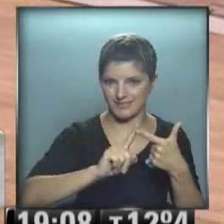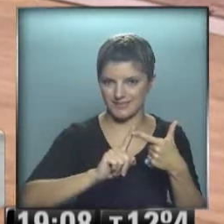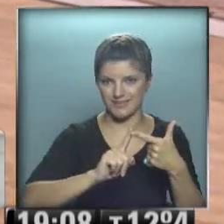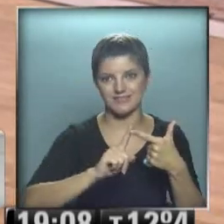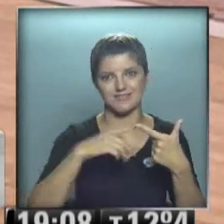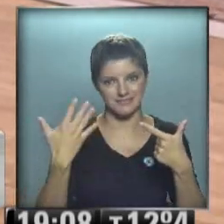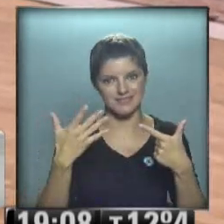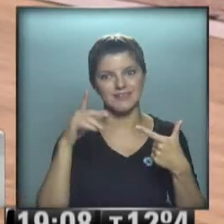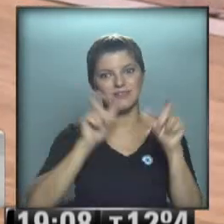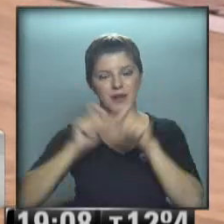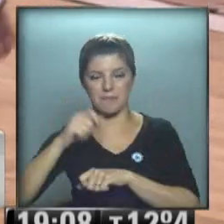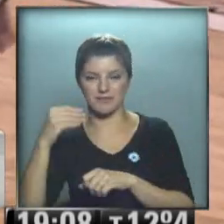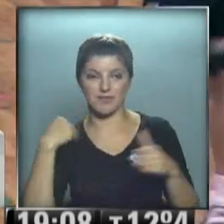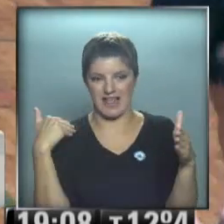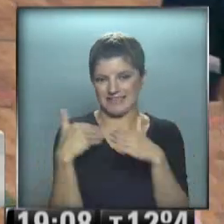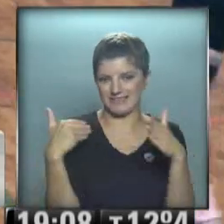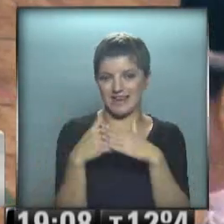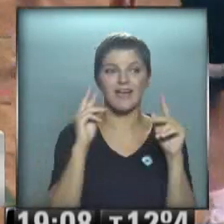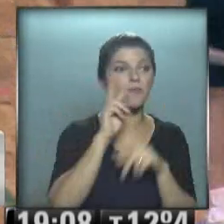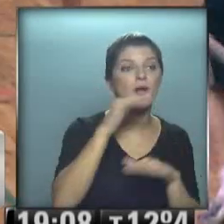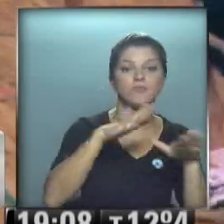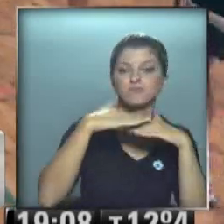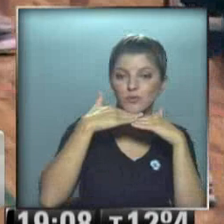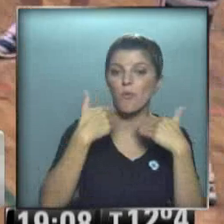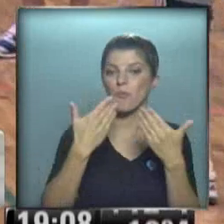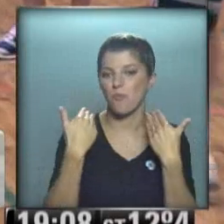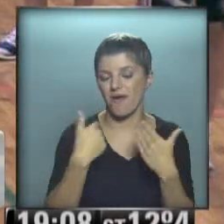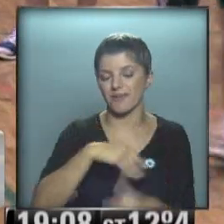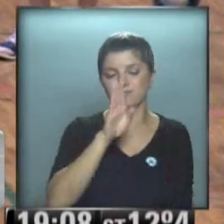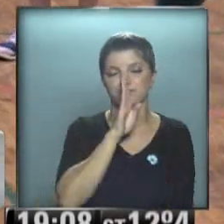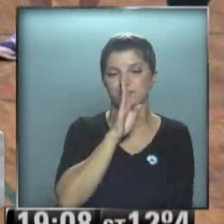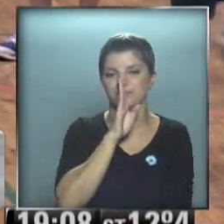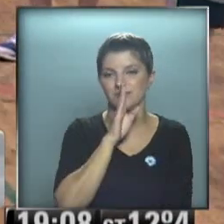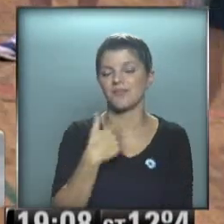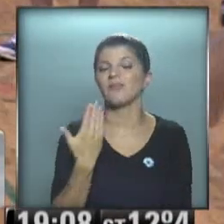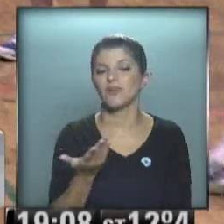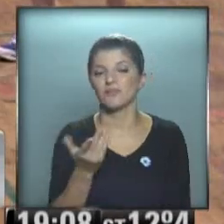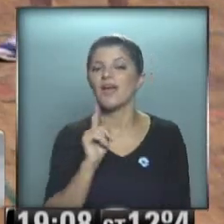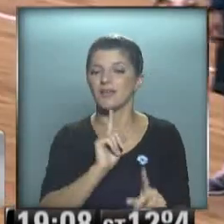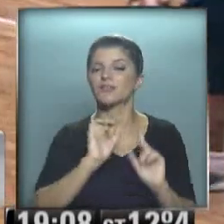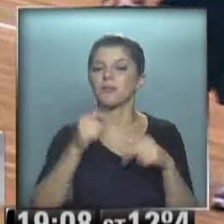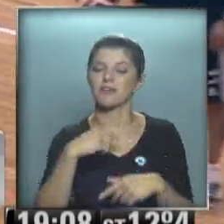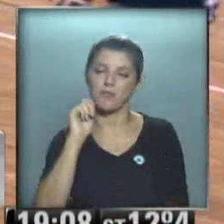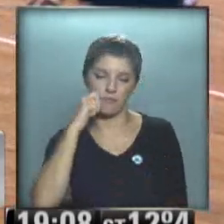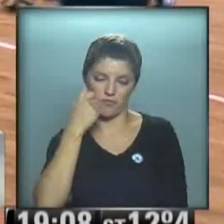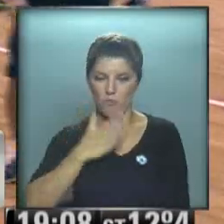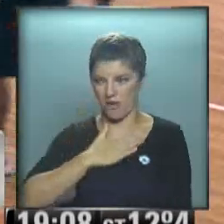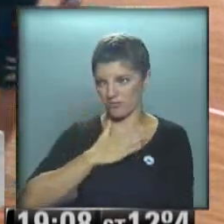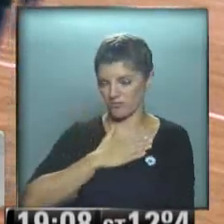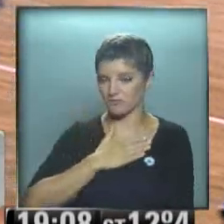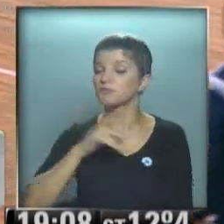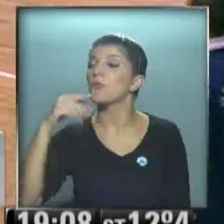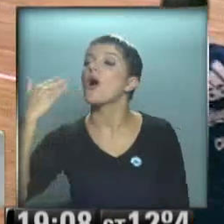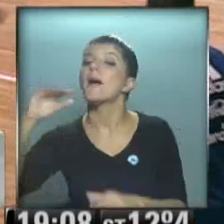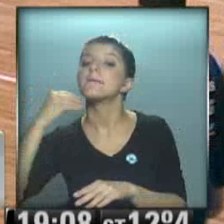tener la gente argentina muy cerca, que va a estar lleno de argentinos siempre, y eso va a ser muy lindo para nosotros. Más allá del mejor jugador